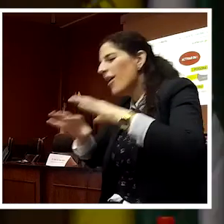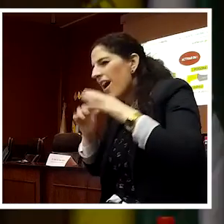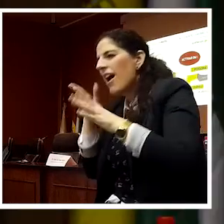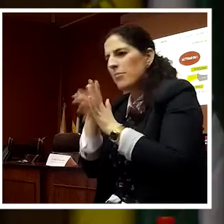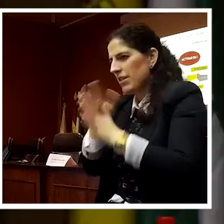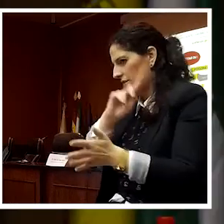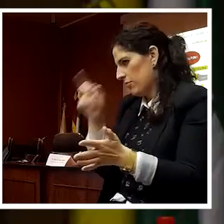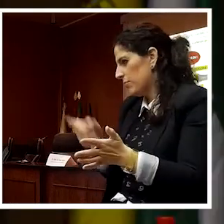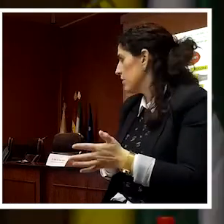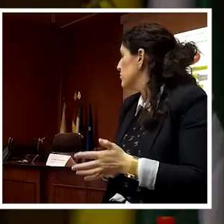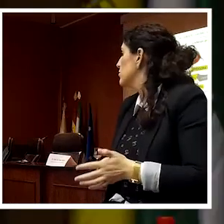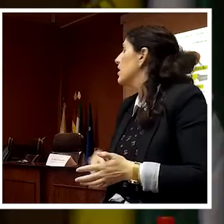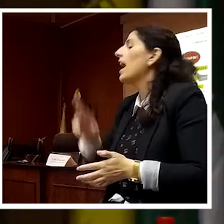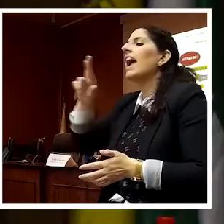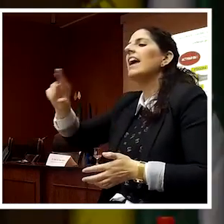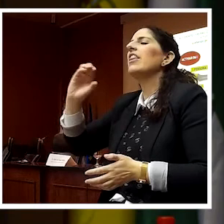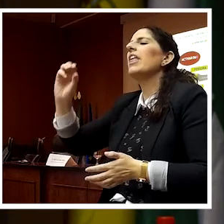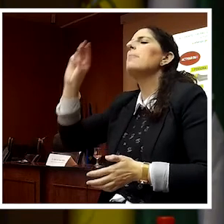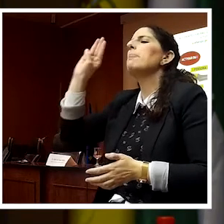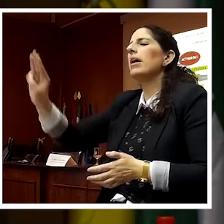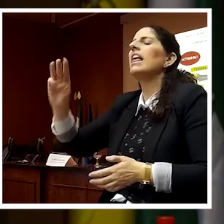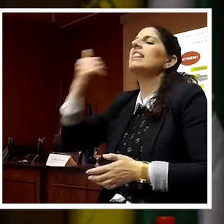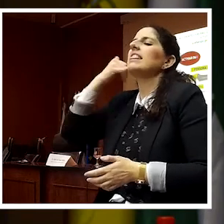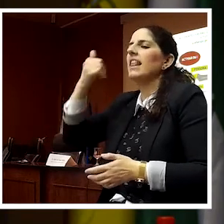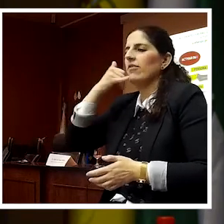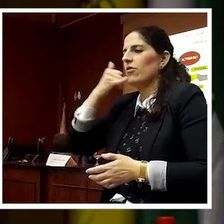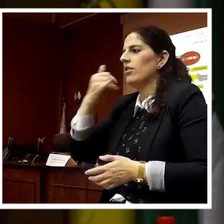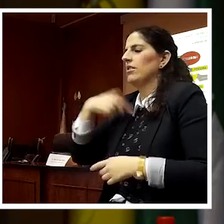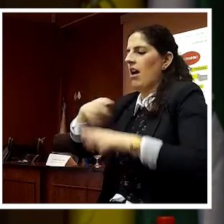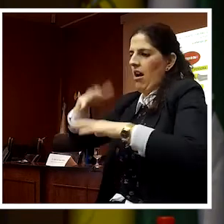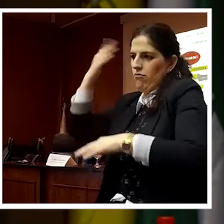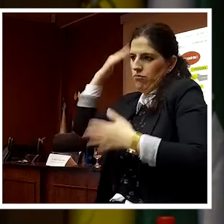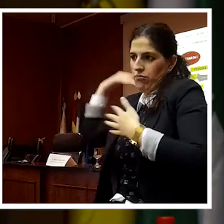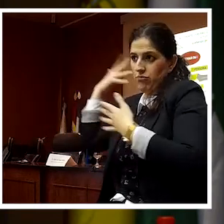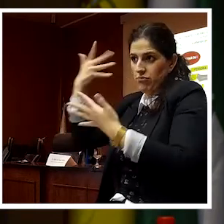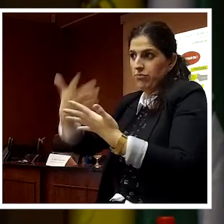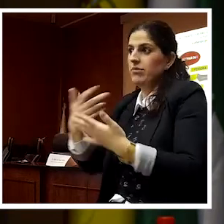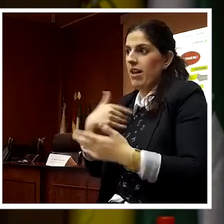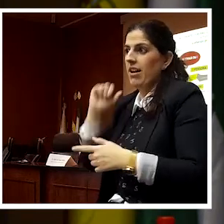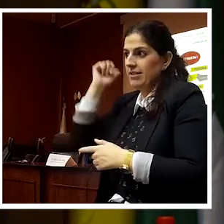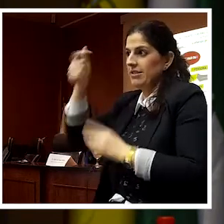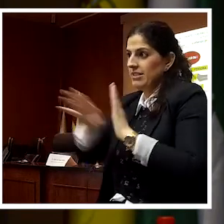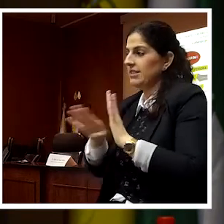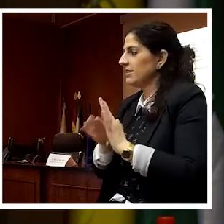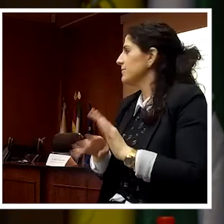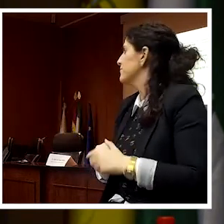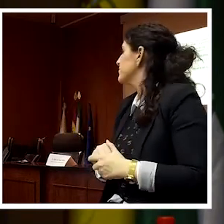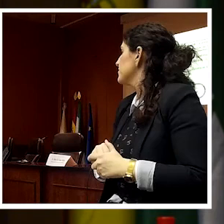Se llama RCP telefónica. Ya desde hace más de un par de años o así se está haciendo y con buenos